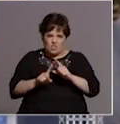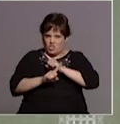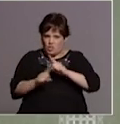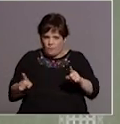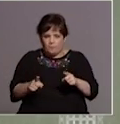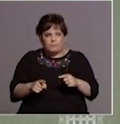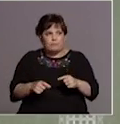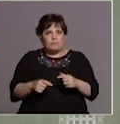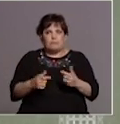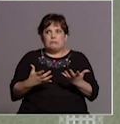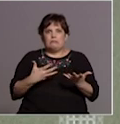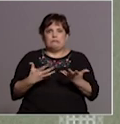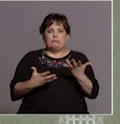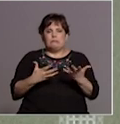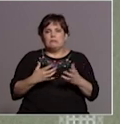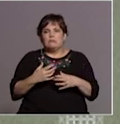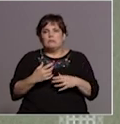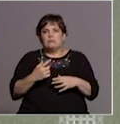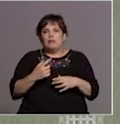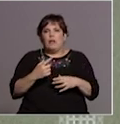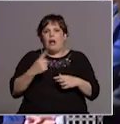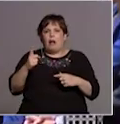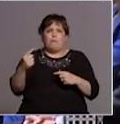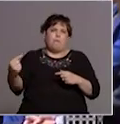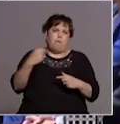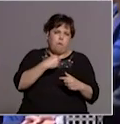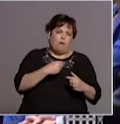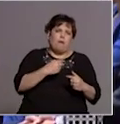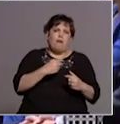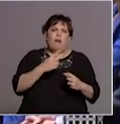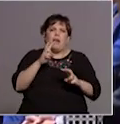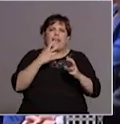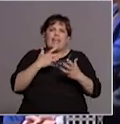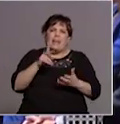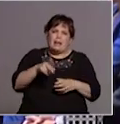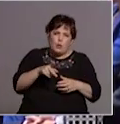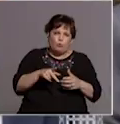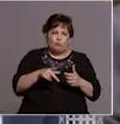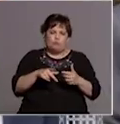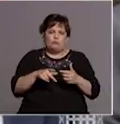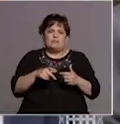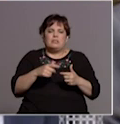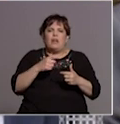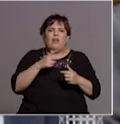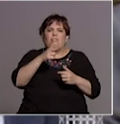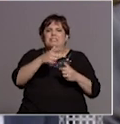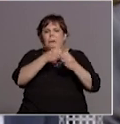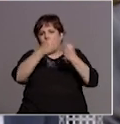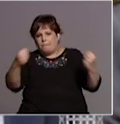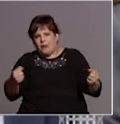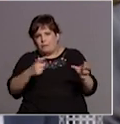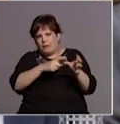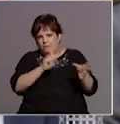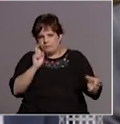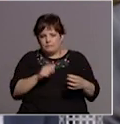mismas bancas y dejó a su gobierno tambaleando entre voces opositores que piden su dimisión y le solicitan que estiren los plazos para la concreción del break